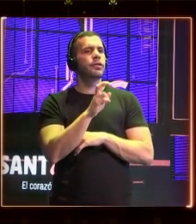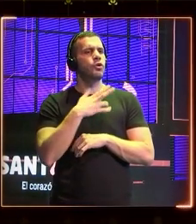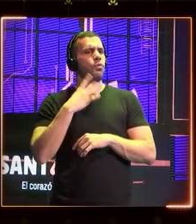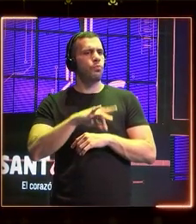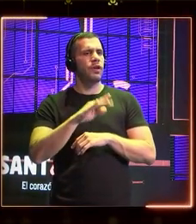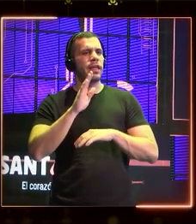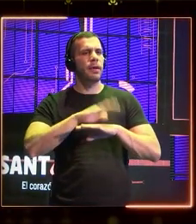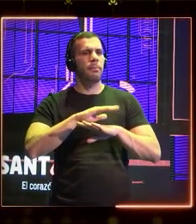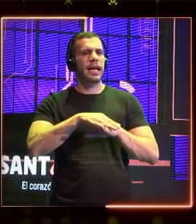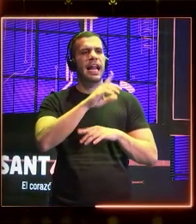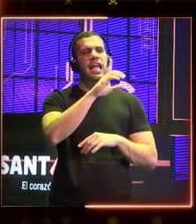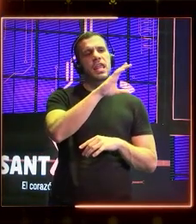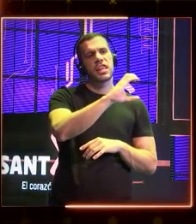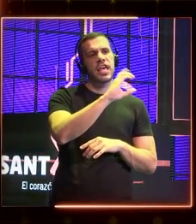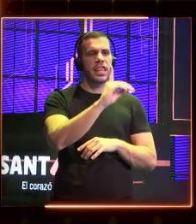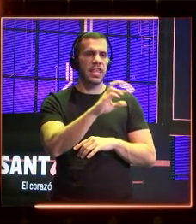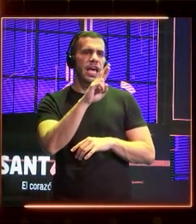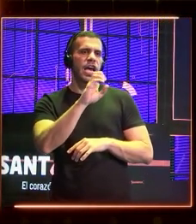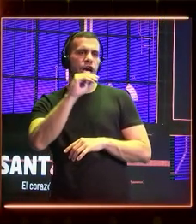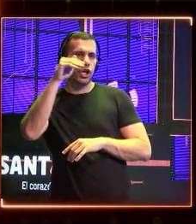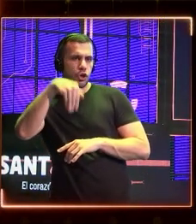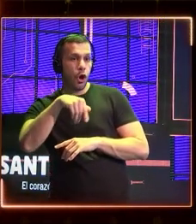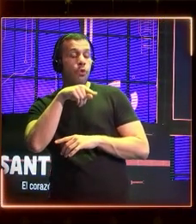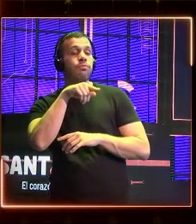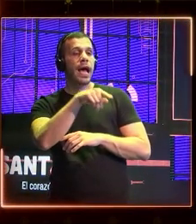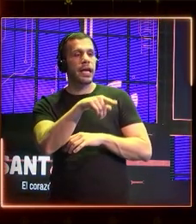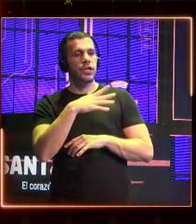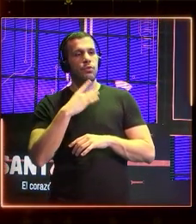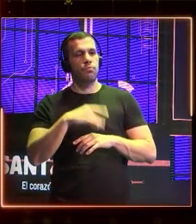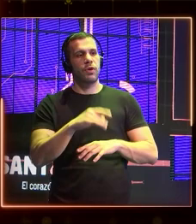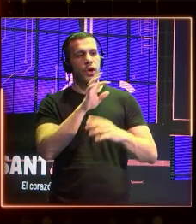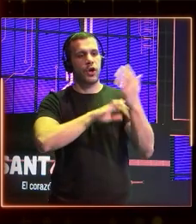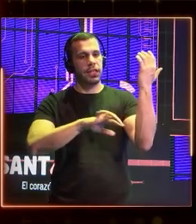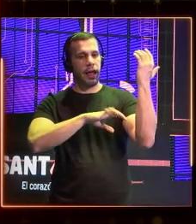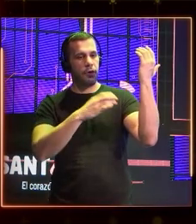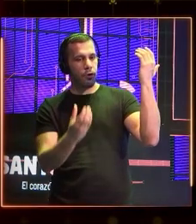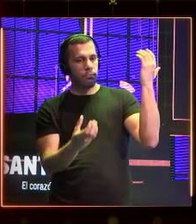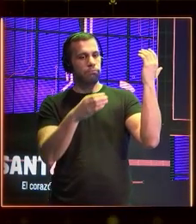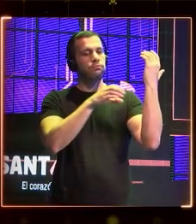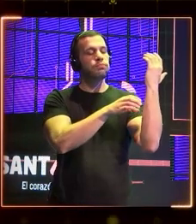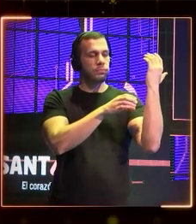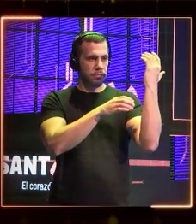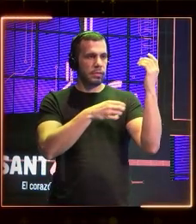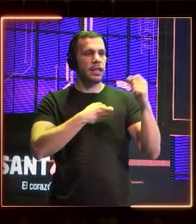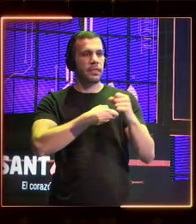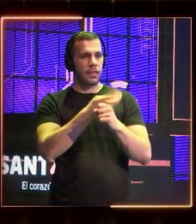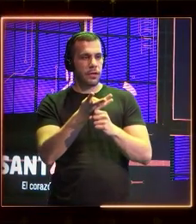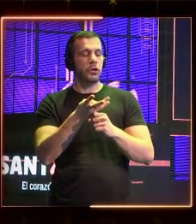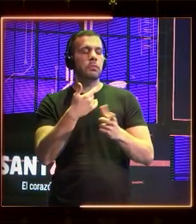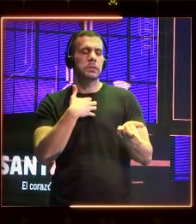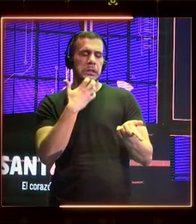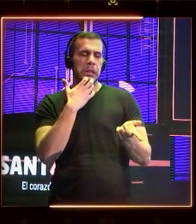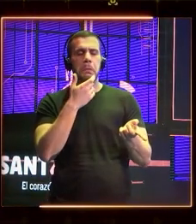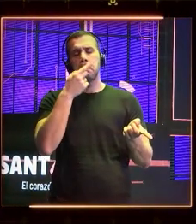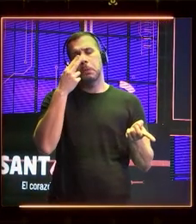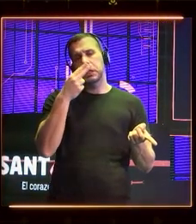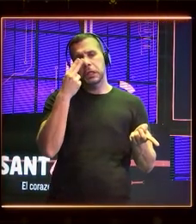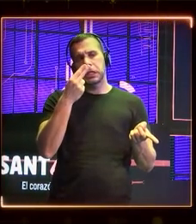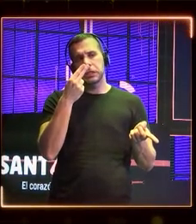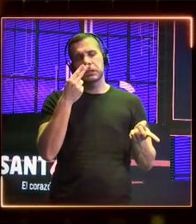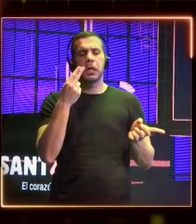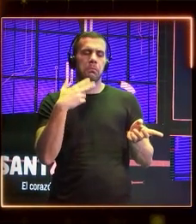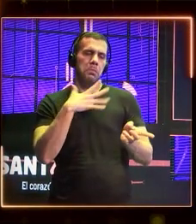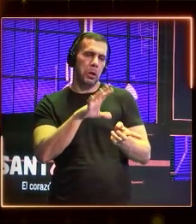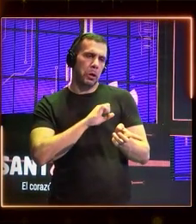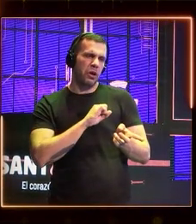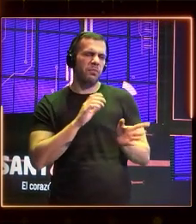me pones el cdrom en el en el PC y me dices a ver yo veo también como si me funciona y tal Y si me interesa pues me lo compro y yo